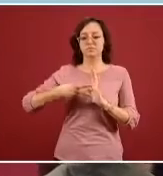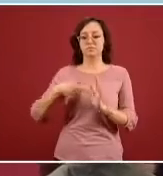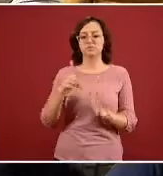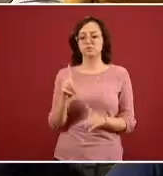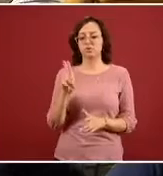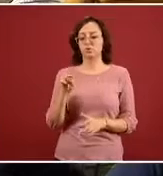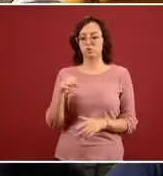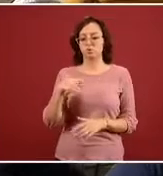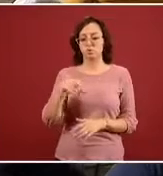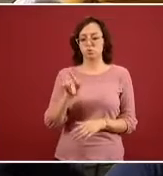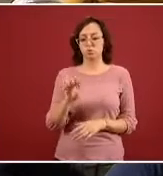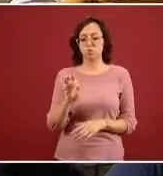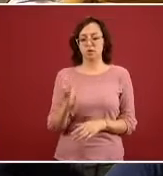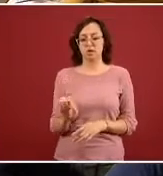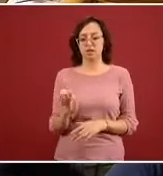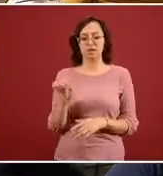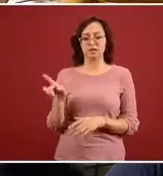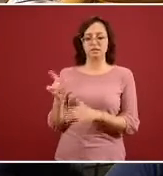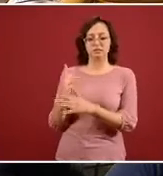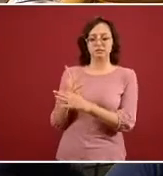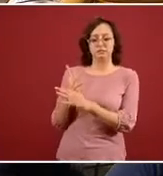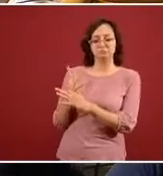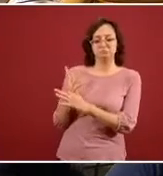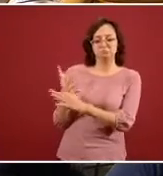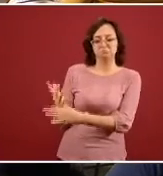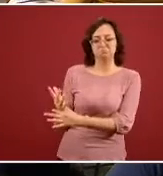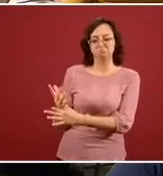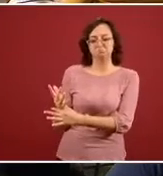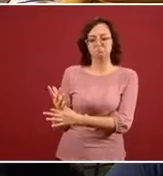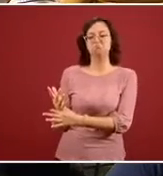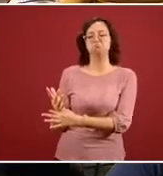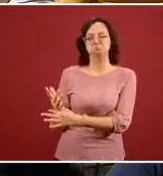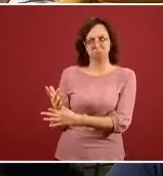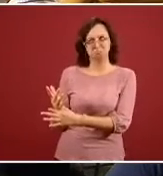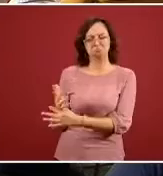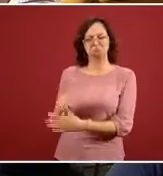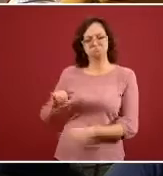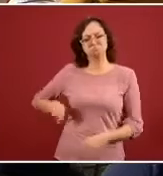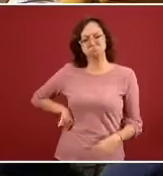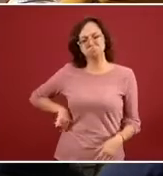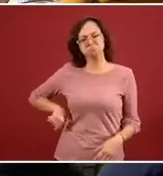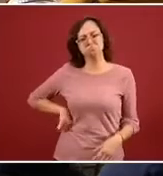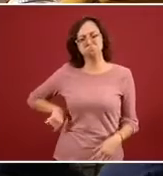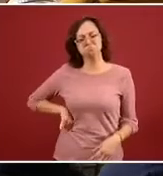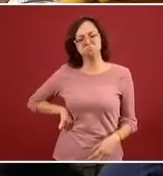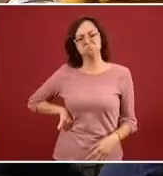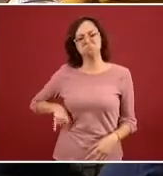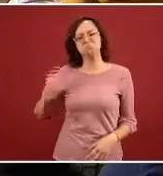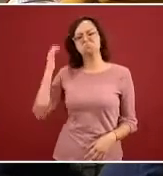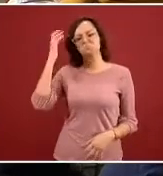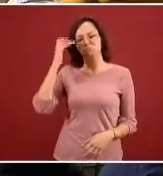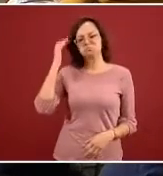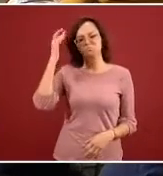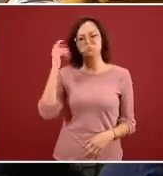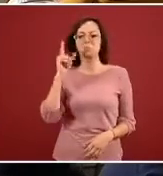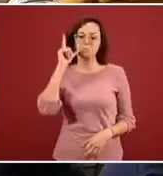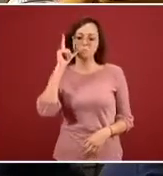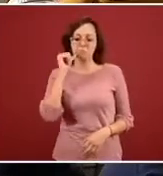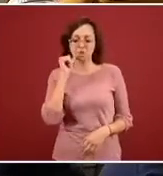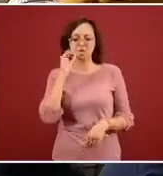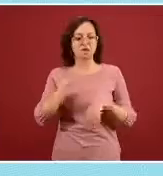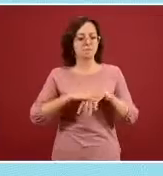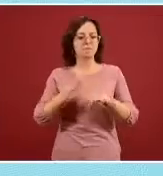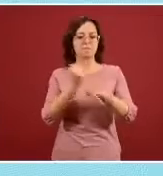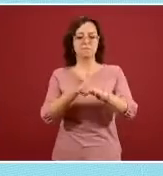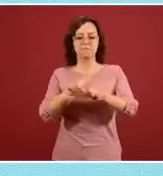Duque, que nos comentó una cosa que me parece digna de reflexión, y mañana vamos a tener una adaptación a